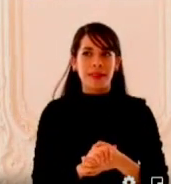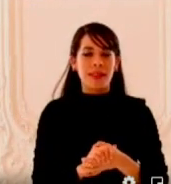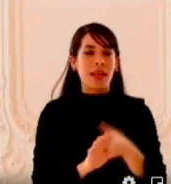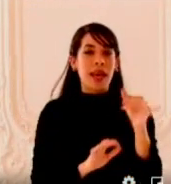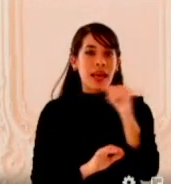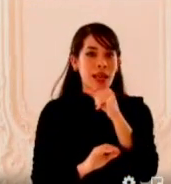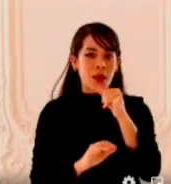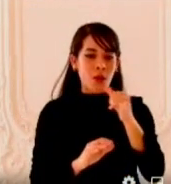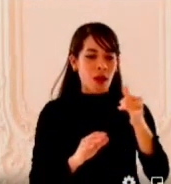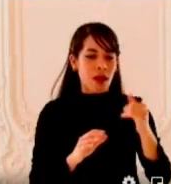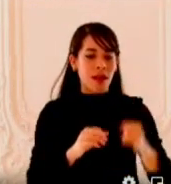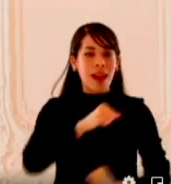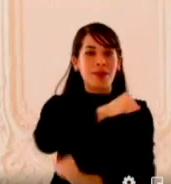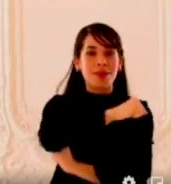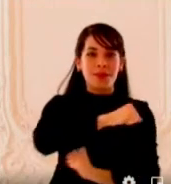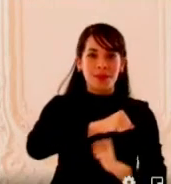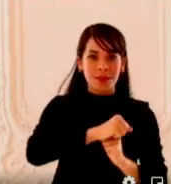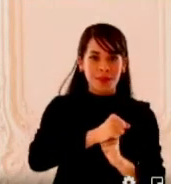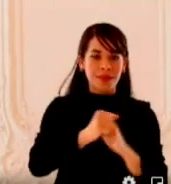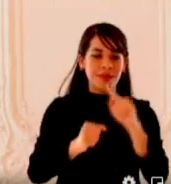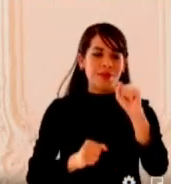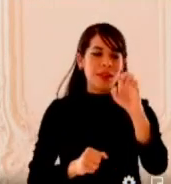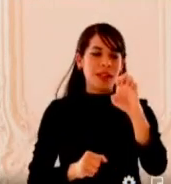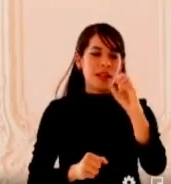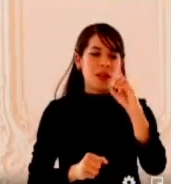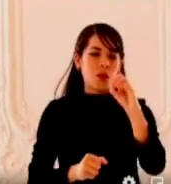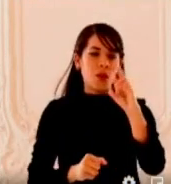puente Teodoro Moscoso, que hasta el día de hoy